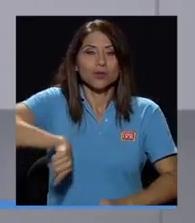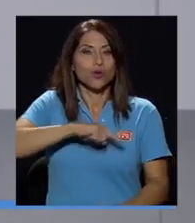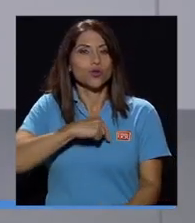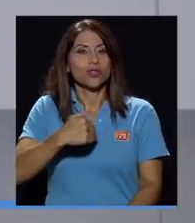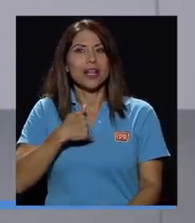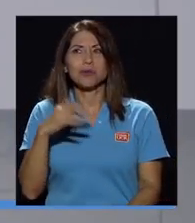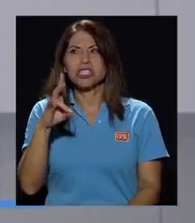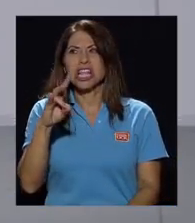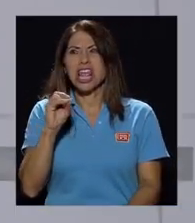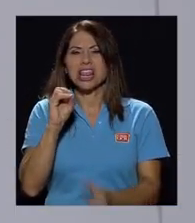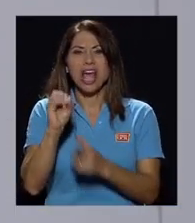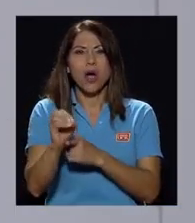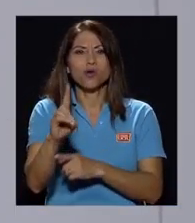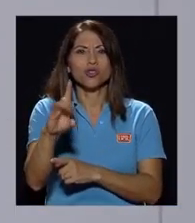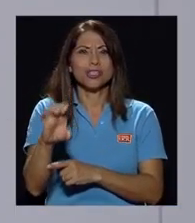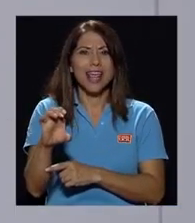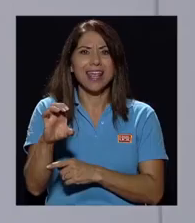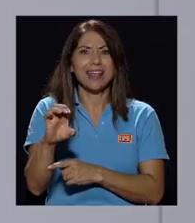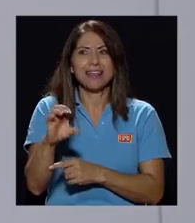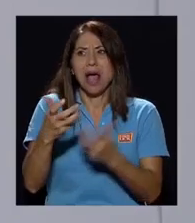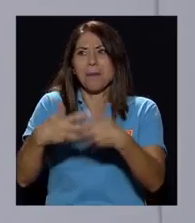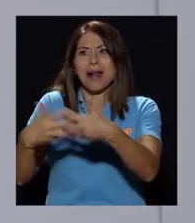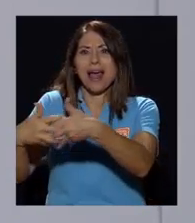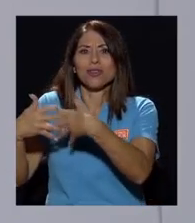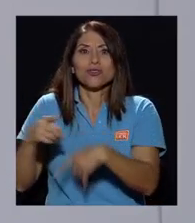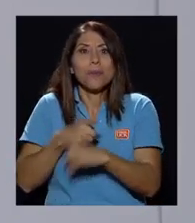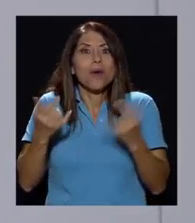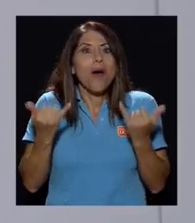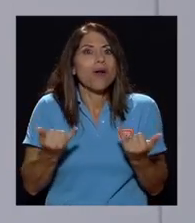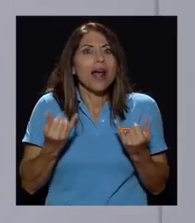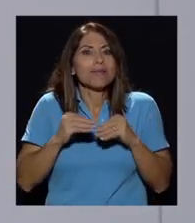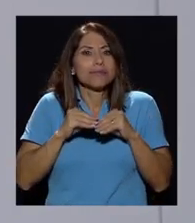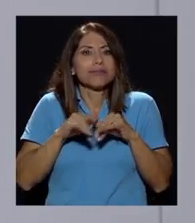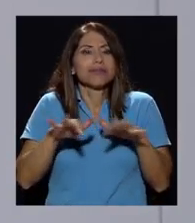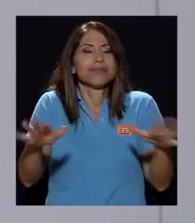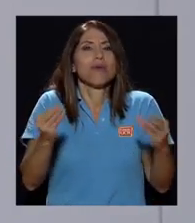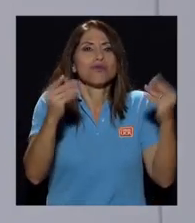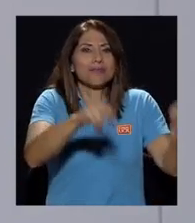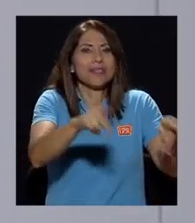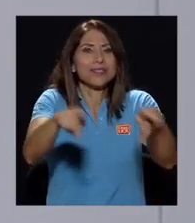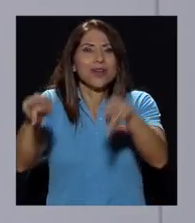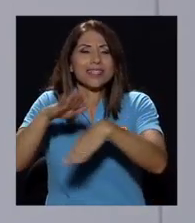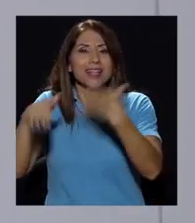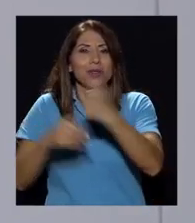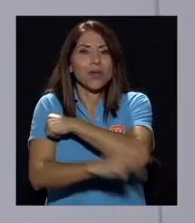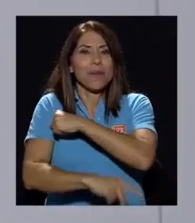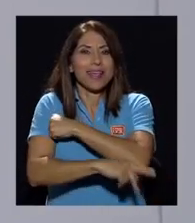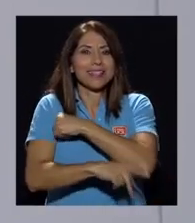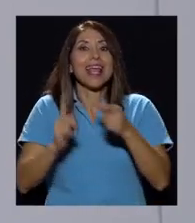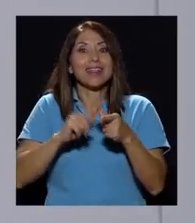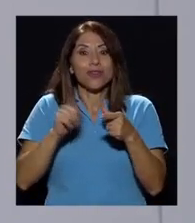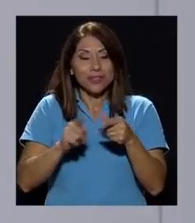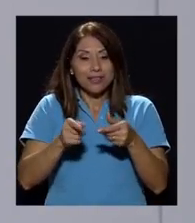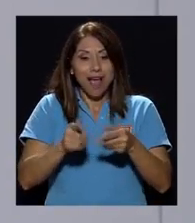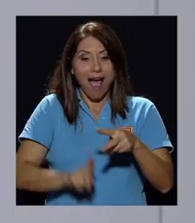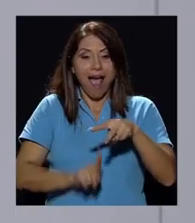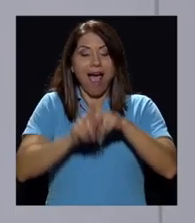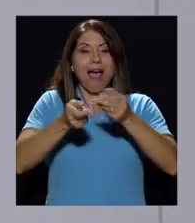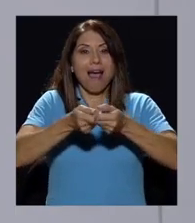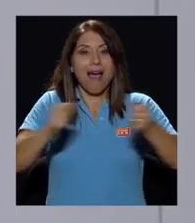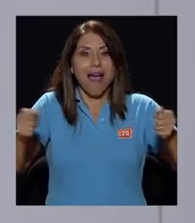aparatos pero estos son miles de personas en todo el país los mapas más completos con esos mapas de intensidades no sólo se atiende a la emergencia también le sirve a los